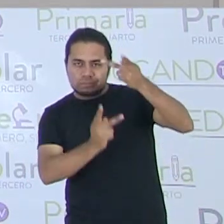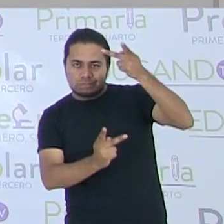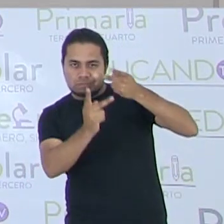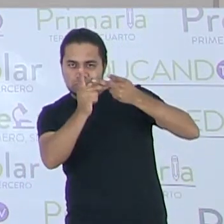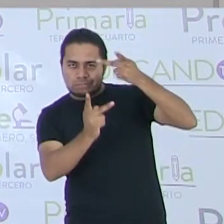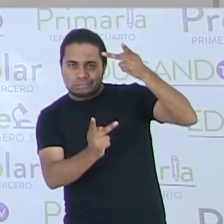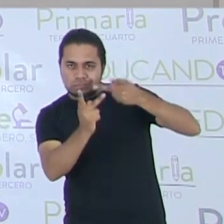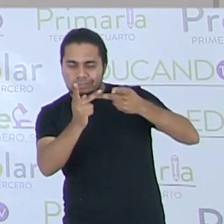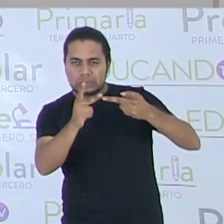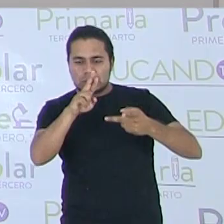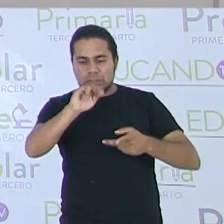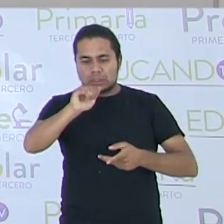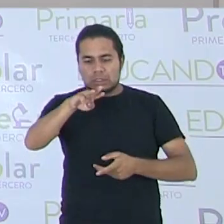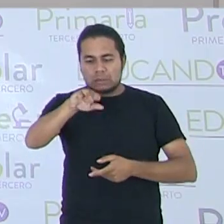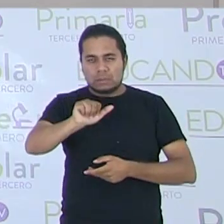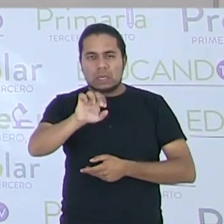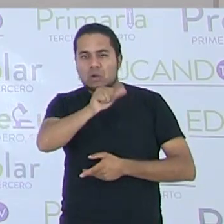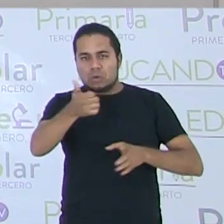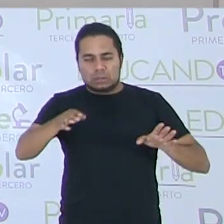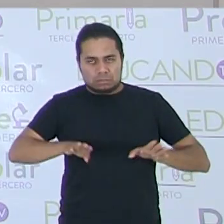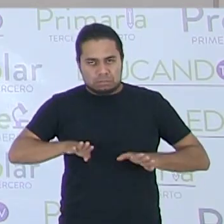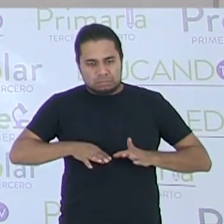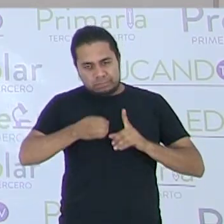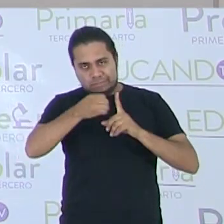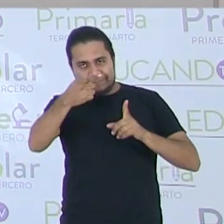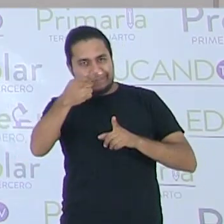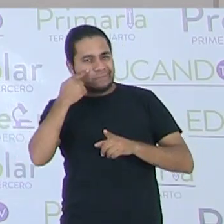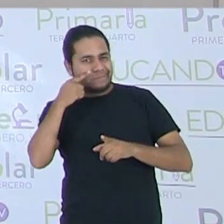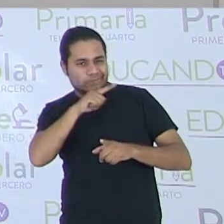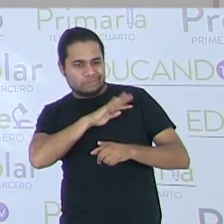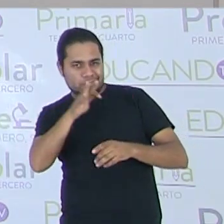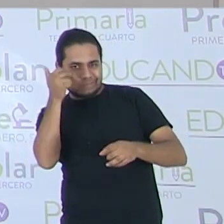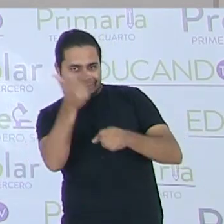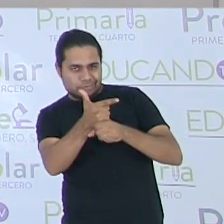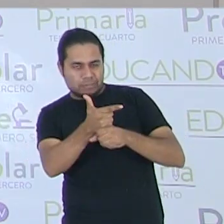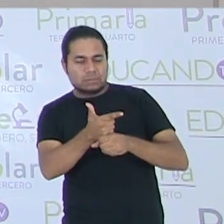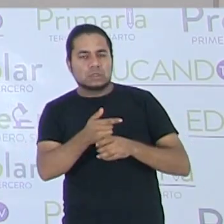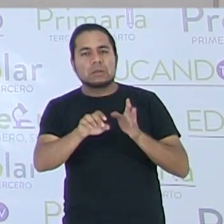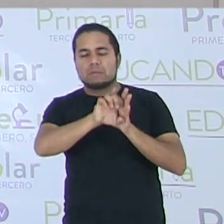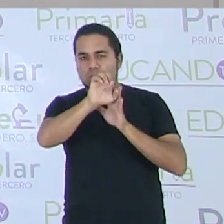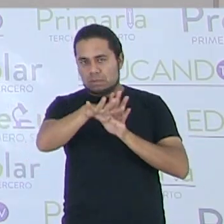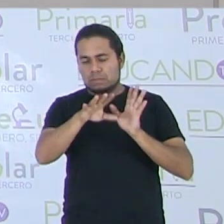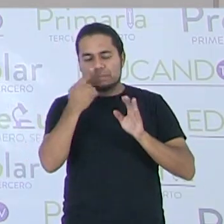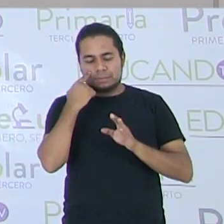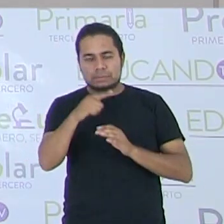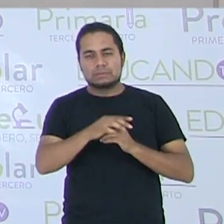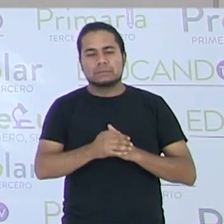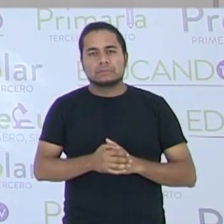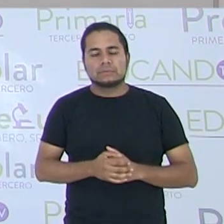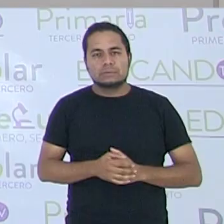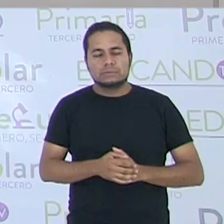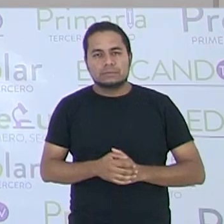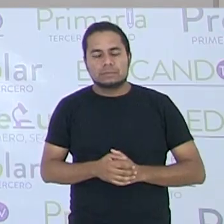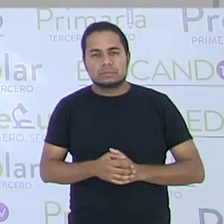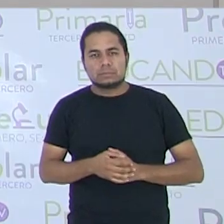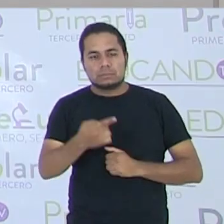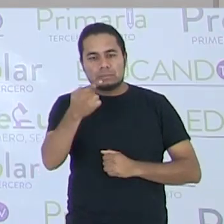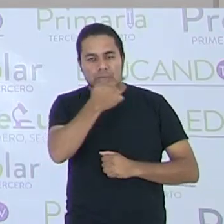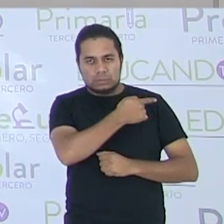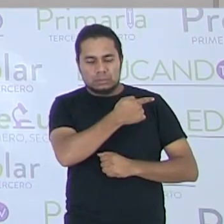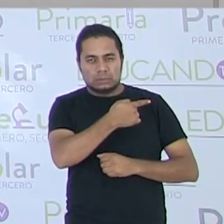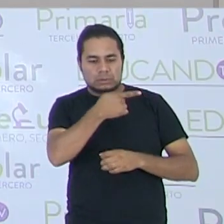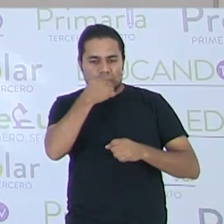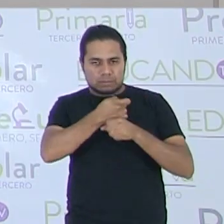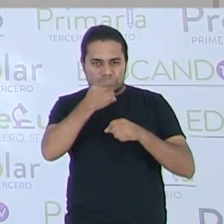otra parte de la estructura que quiero que ustedes identifiquen. Por ejemplo, en este